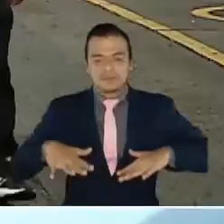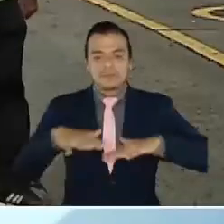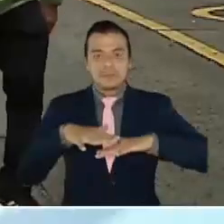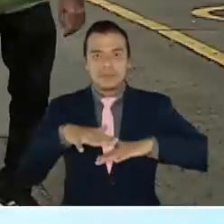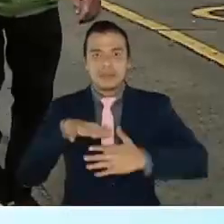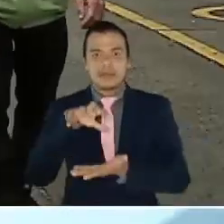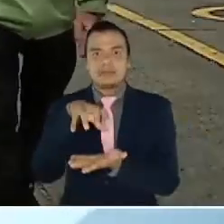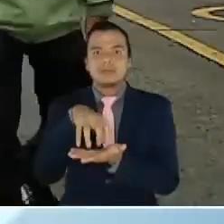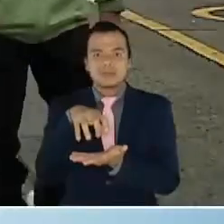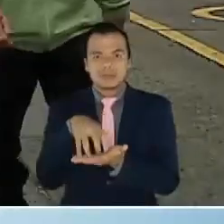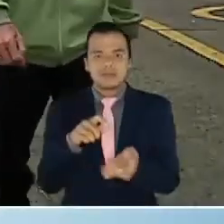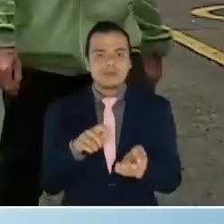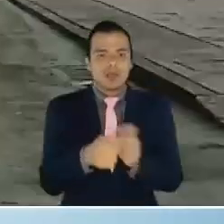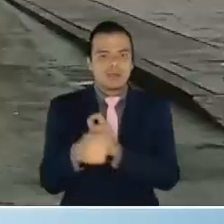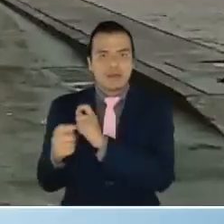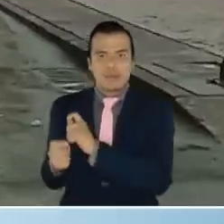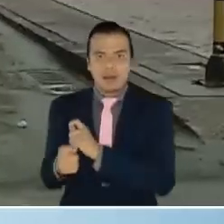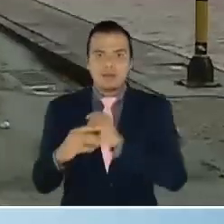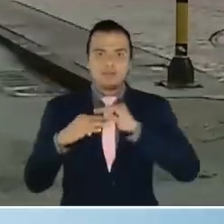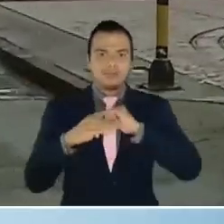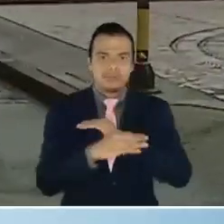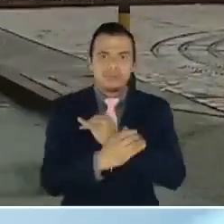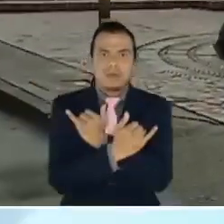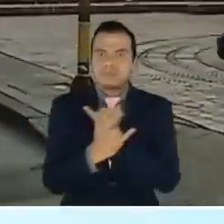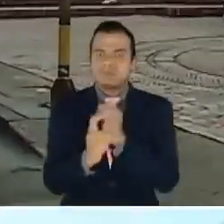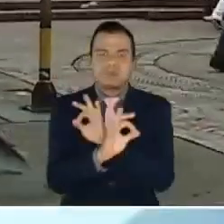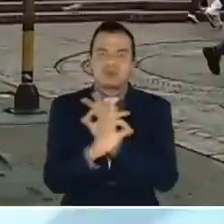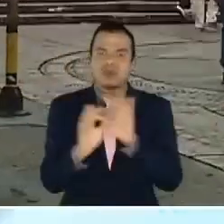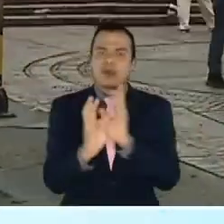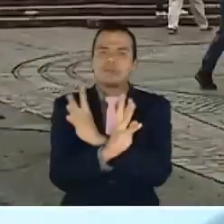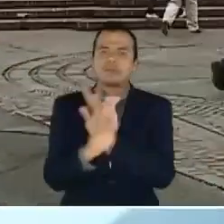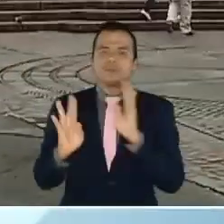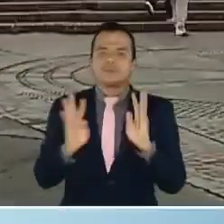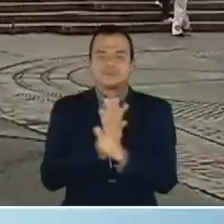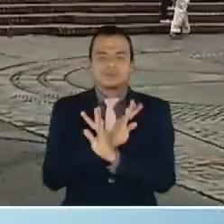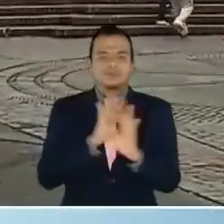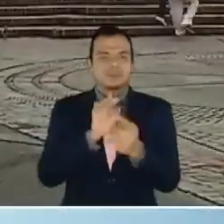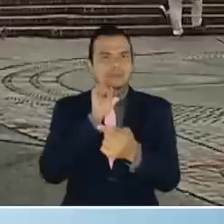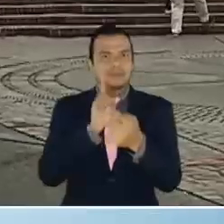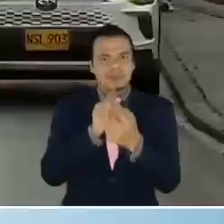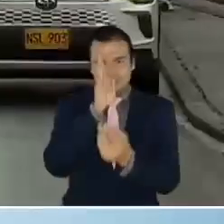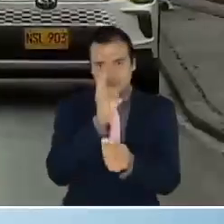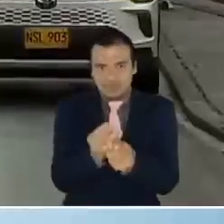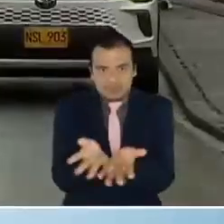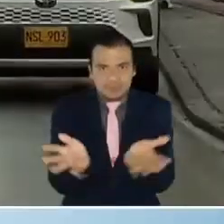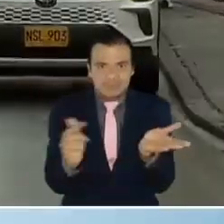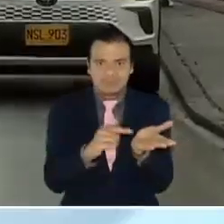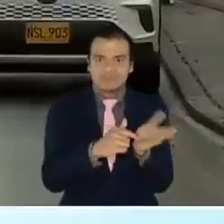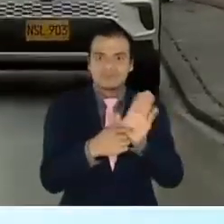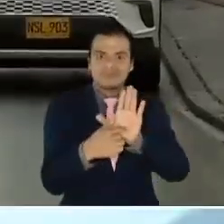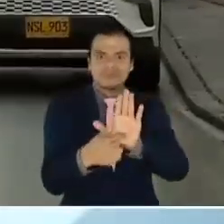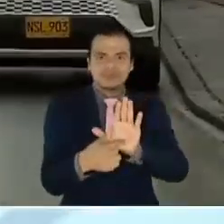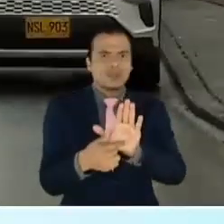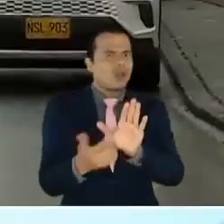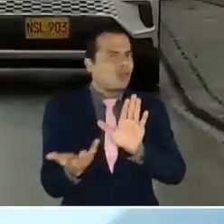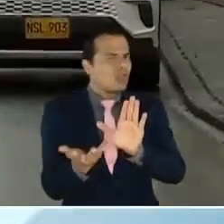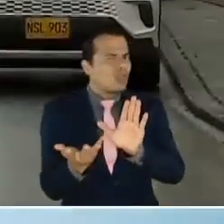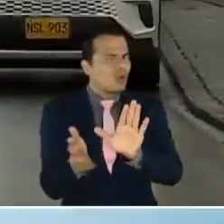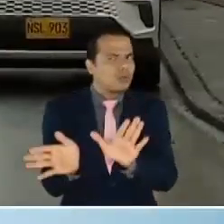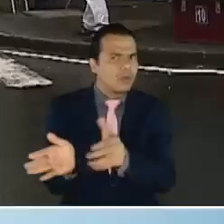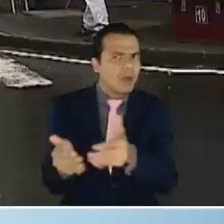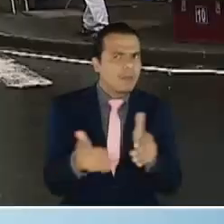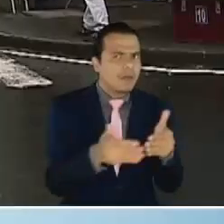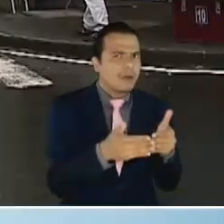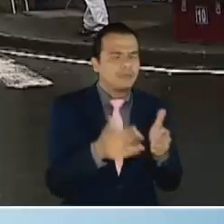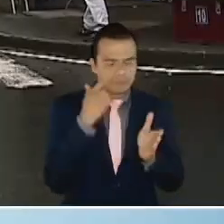zona peatonal y epicentro de la biodiversidad. En instante les tendremos detalles de cuáles son los sectores que serán para el disfrute de los